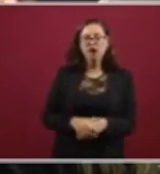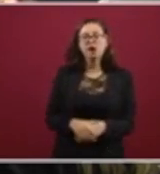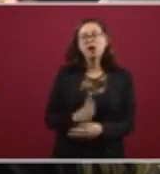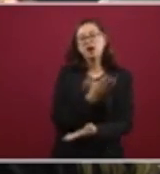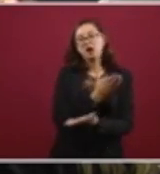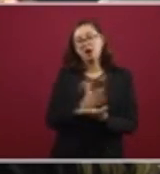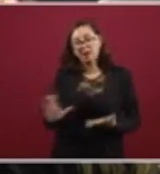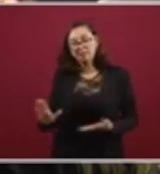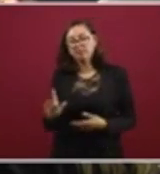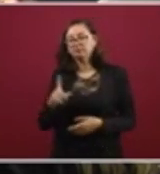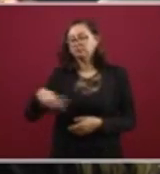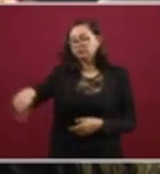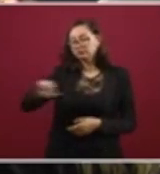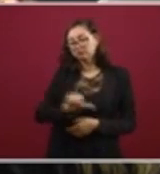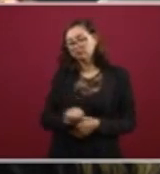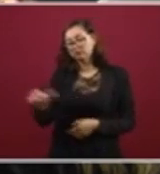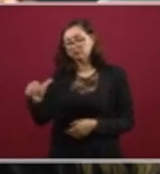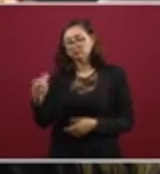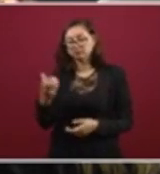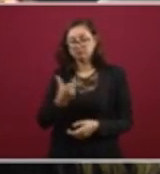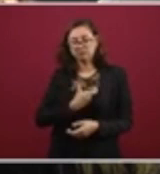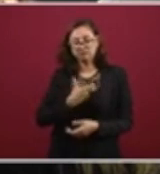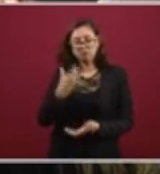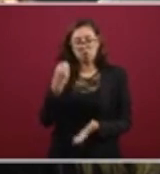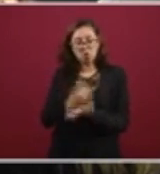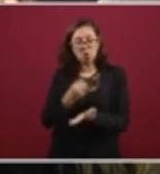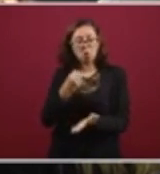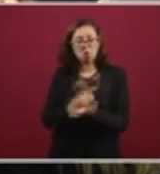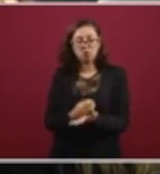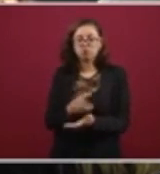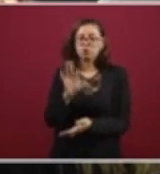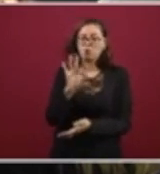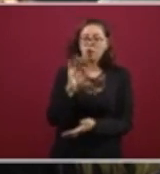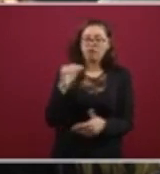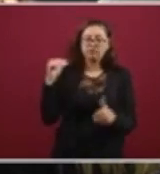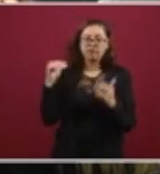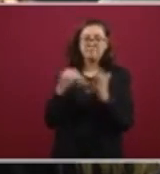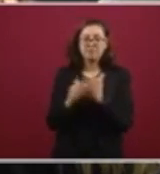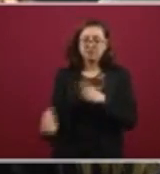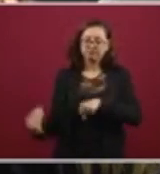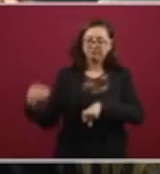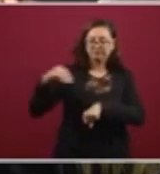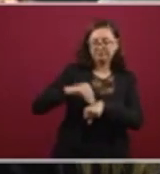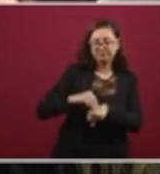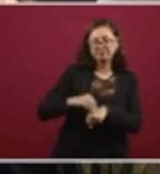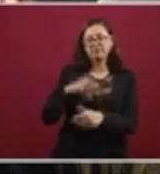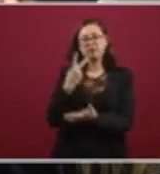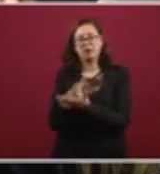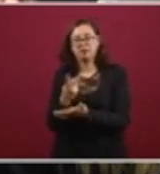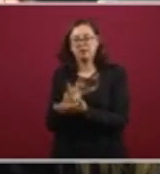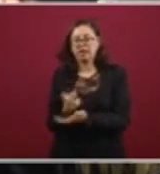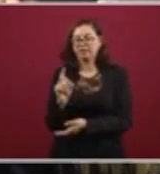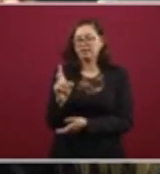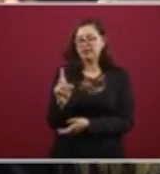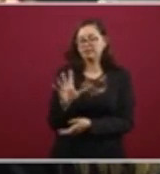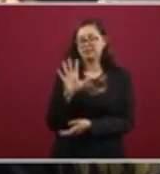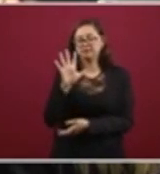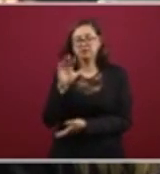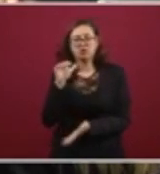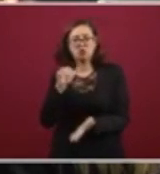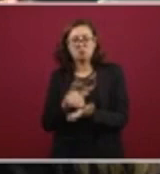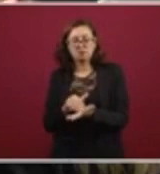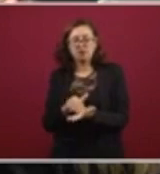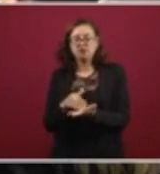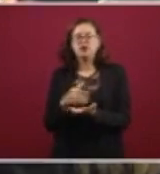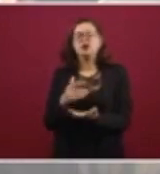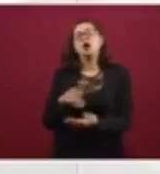40,000 en el caso de oro, 35 para plata y 25 para